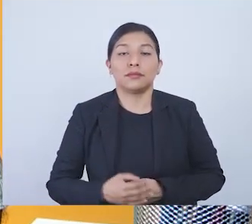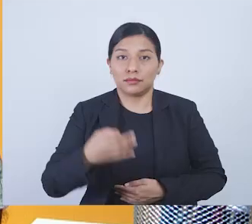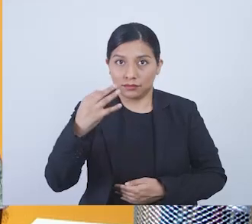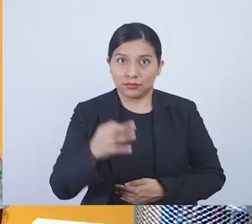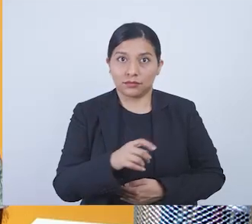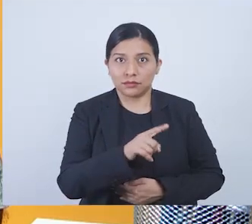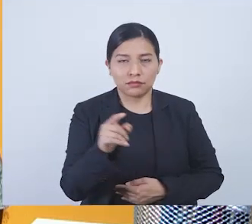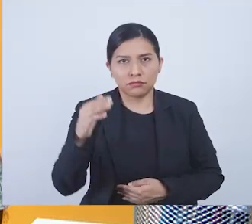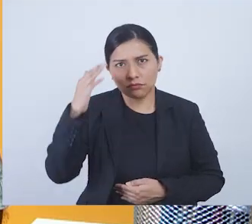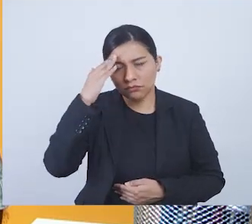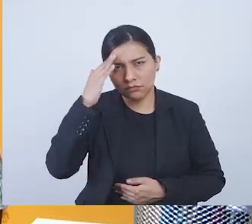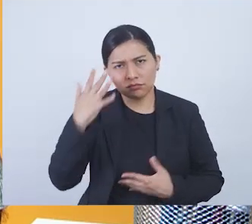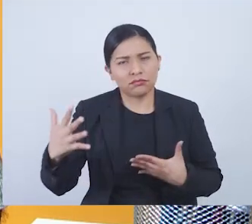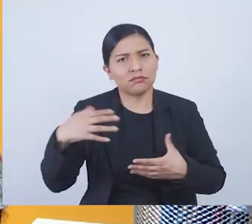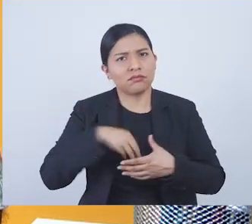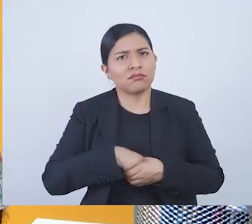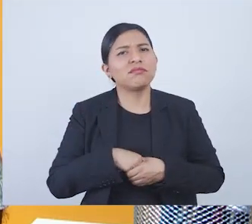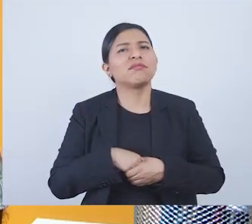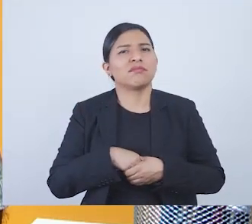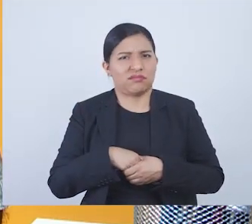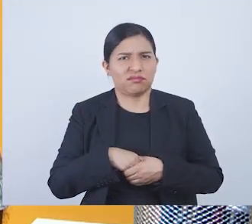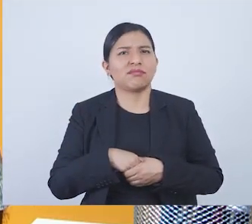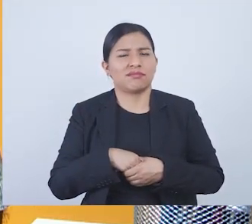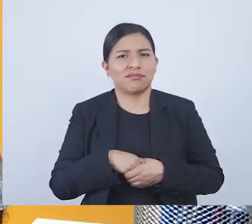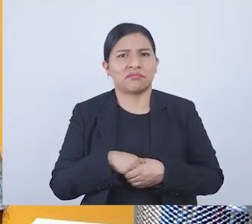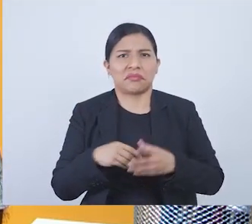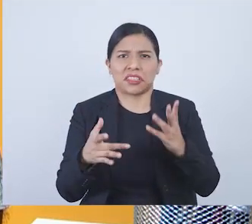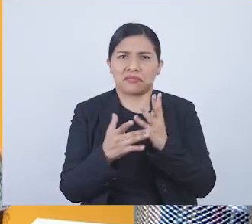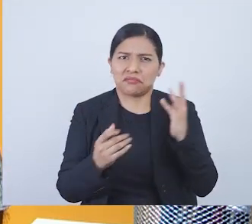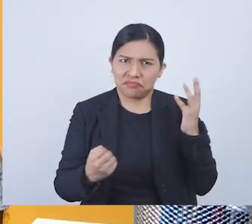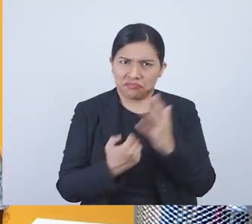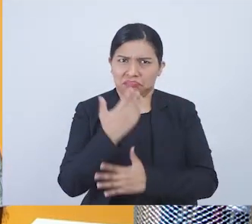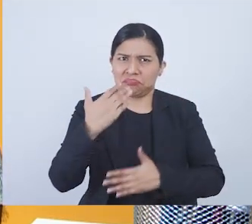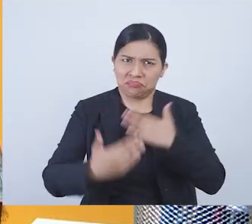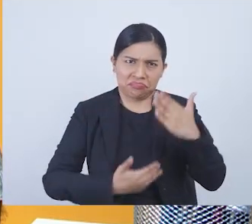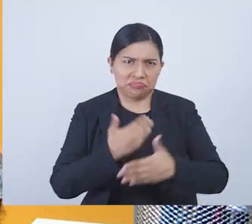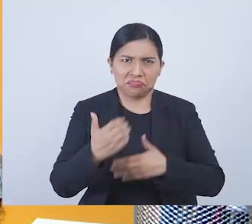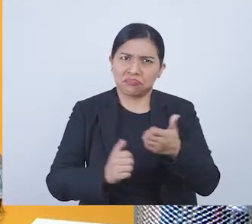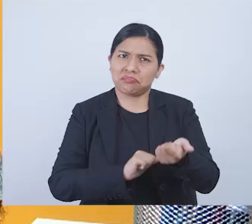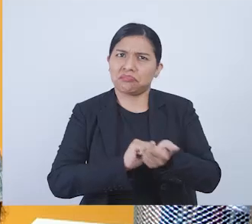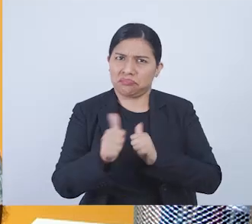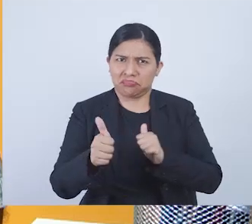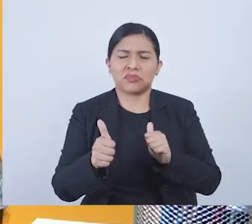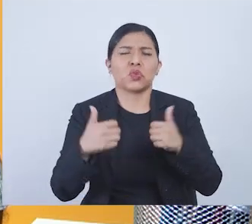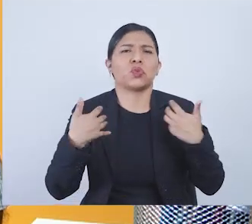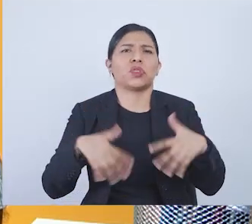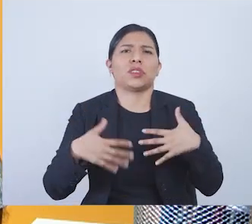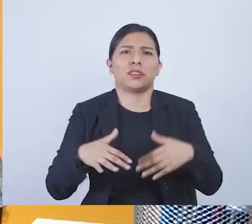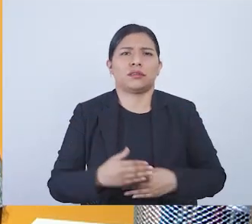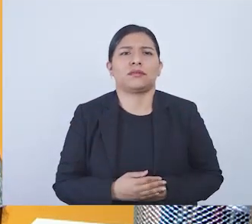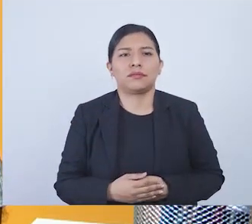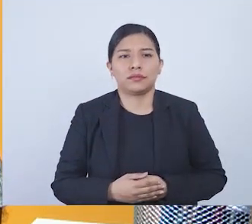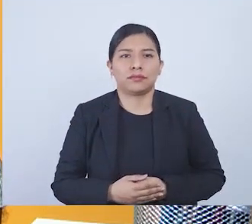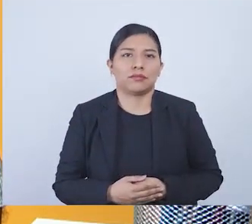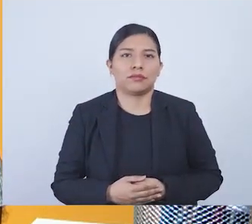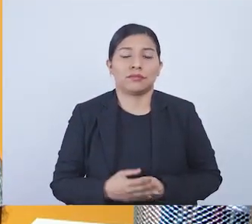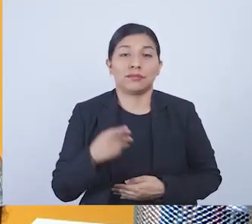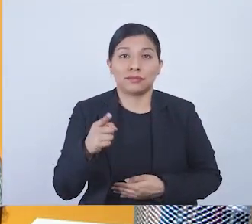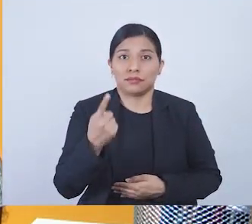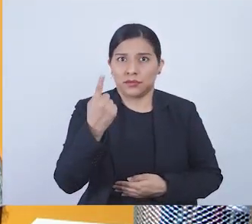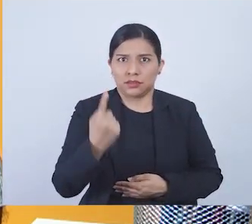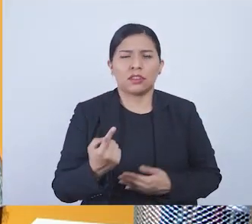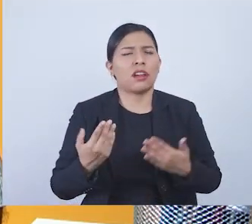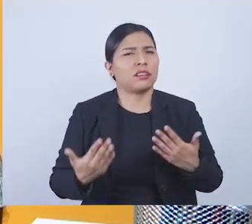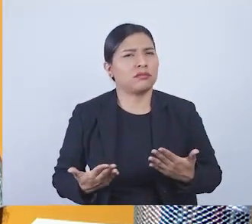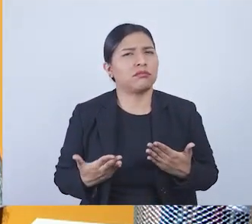ver que hay muchas cosas desde la tecnología y aquí ha participado una persona de mucha